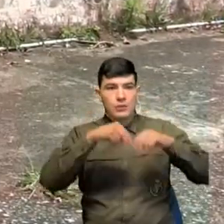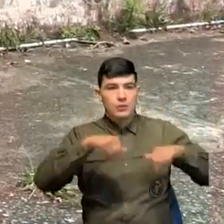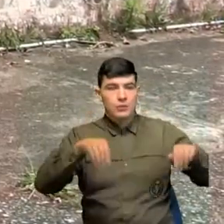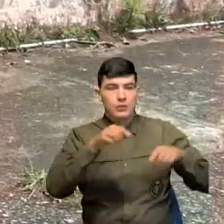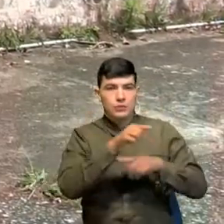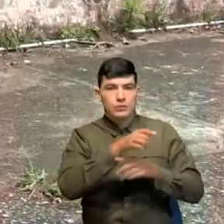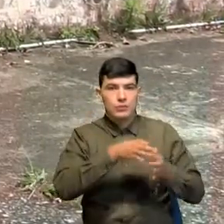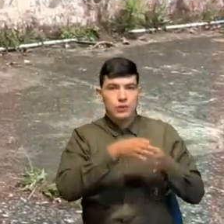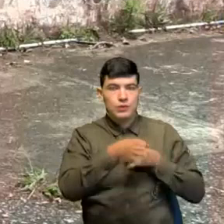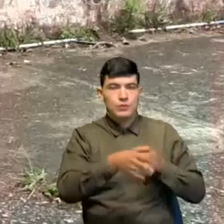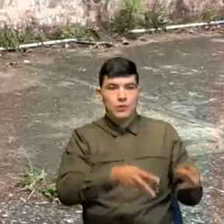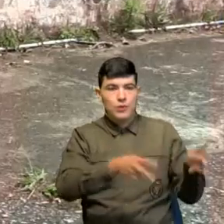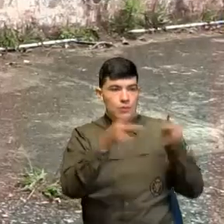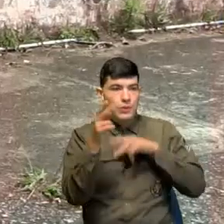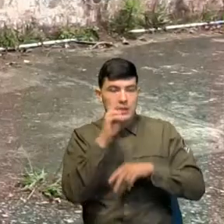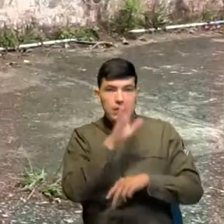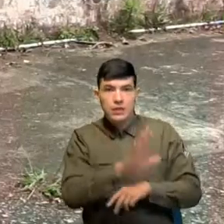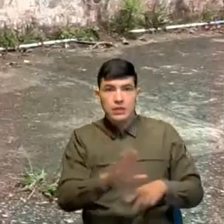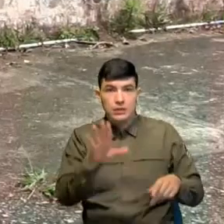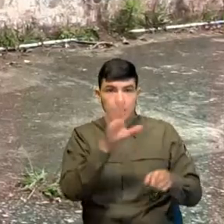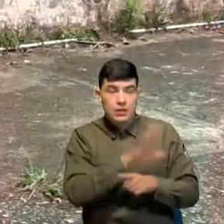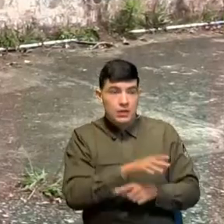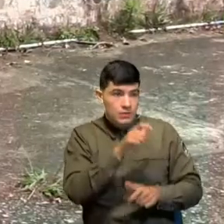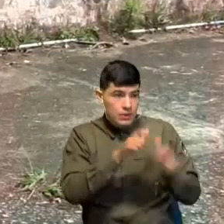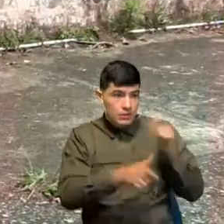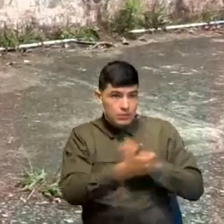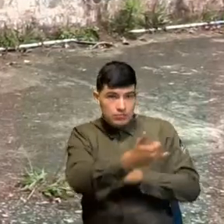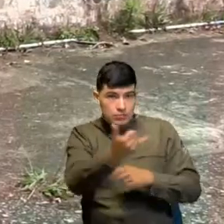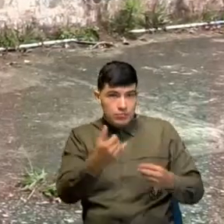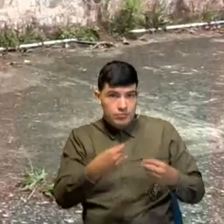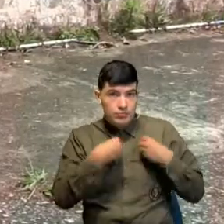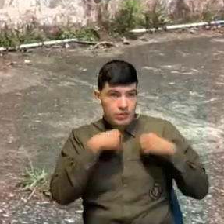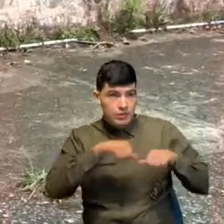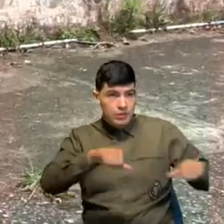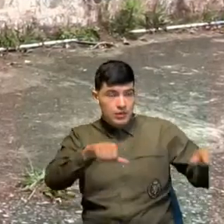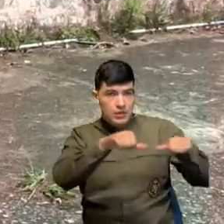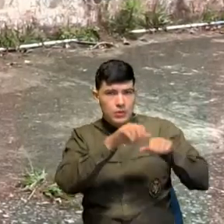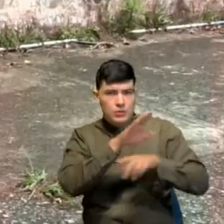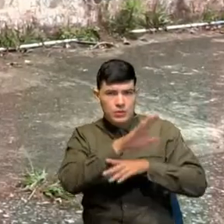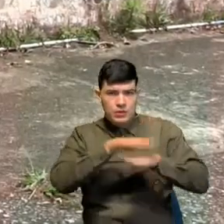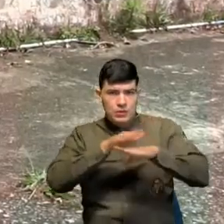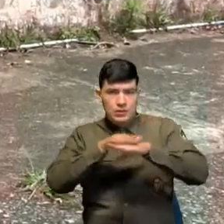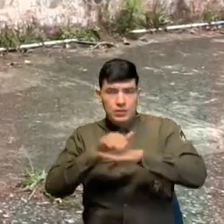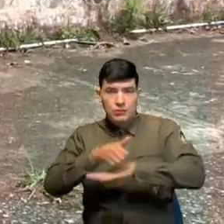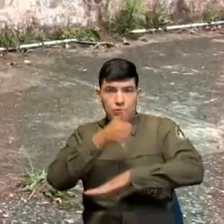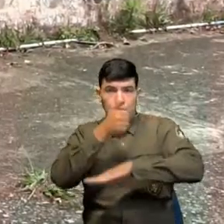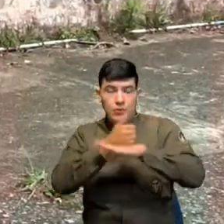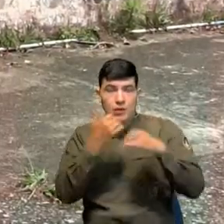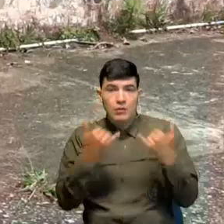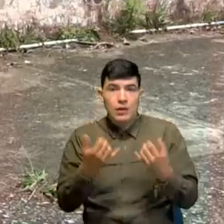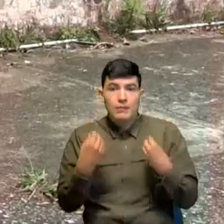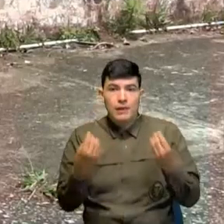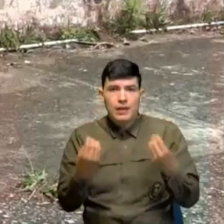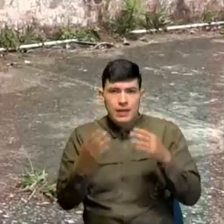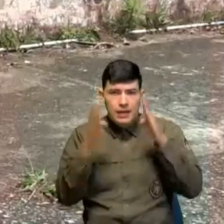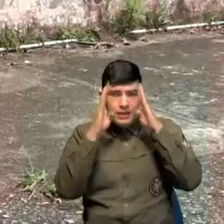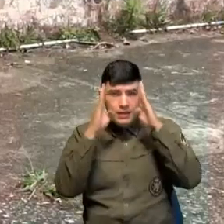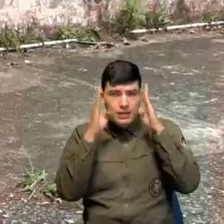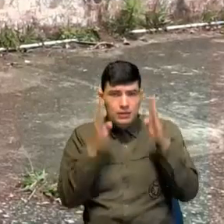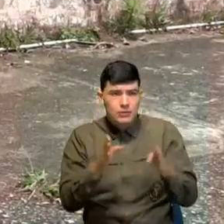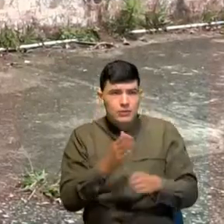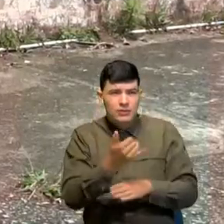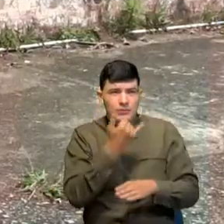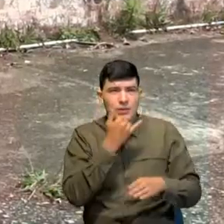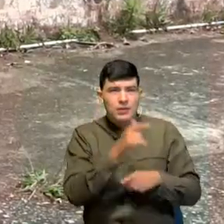Puente Nacional, donde los residentes del sector han hecho un llamado a las autoridades para que le paren bolas a la